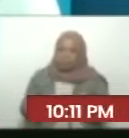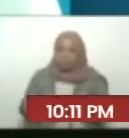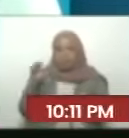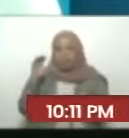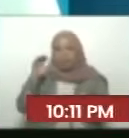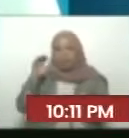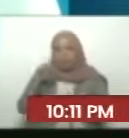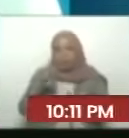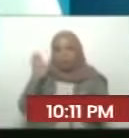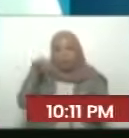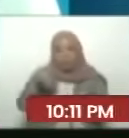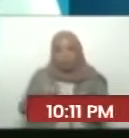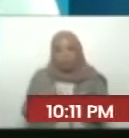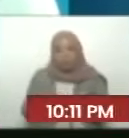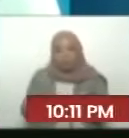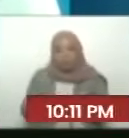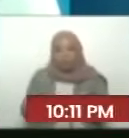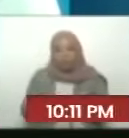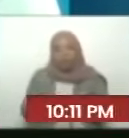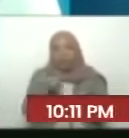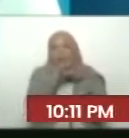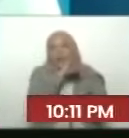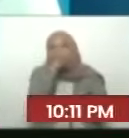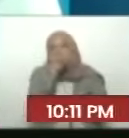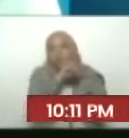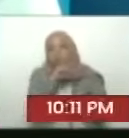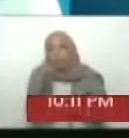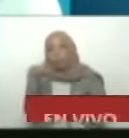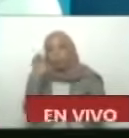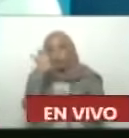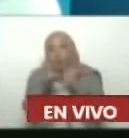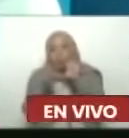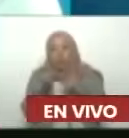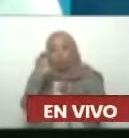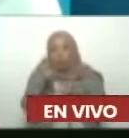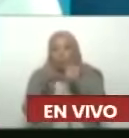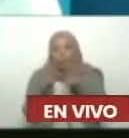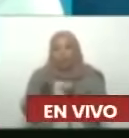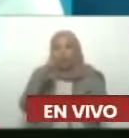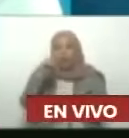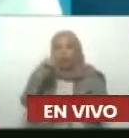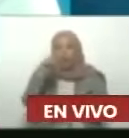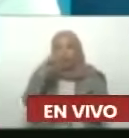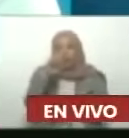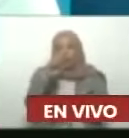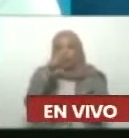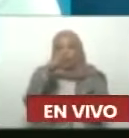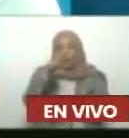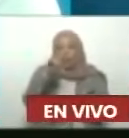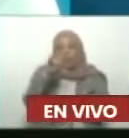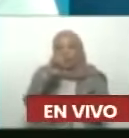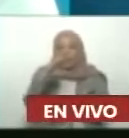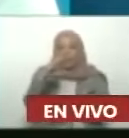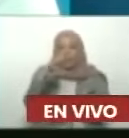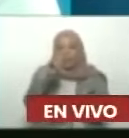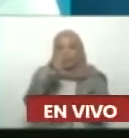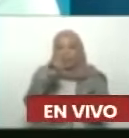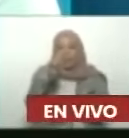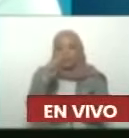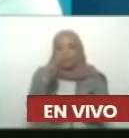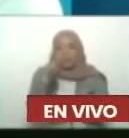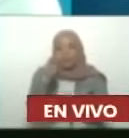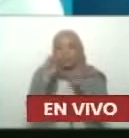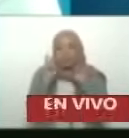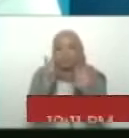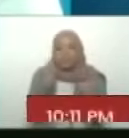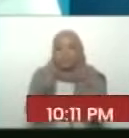estado. El zoológico Las Delicias es una estructura que, bueno, está dentro de 7 hectáreas, como se